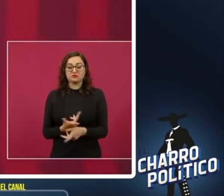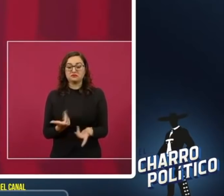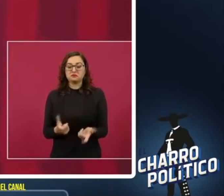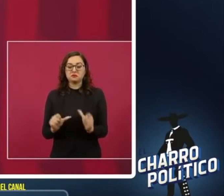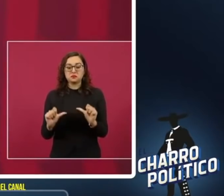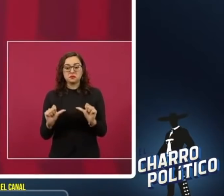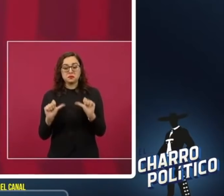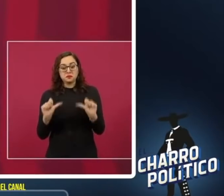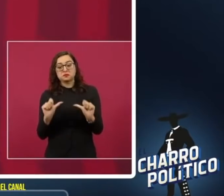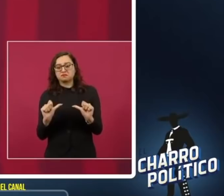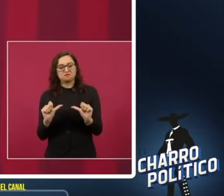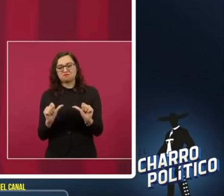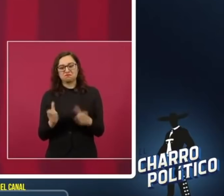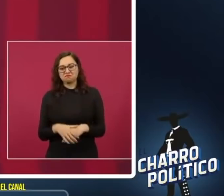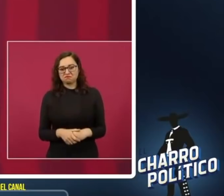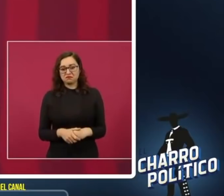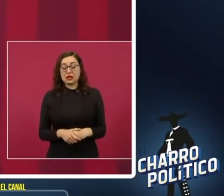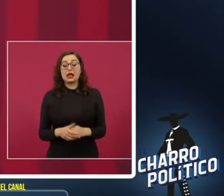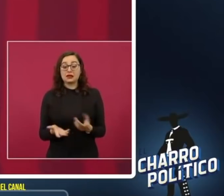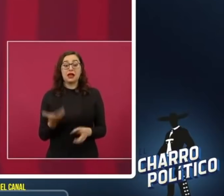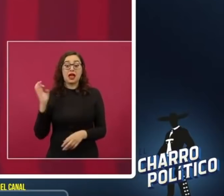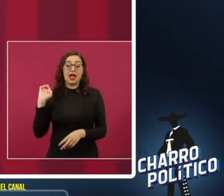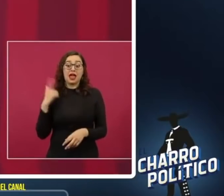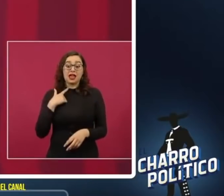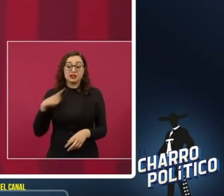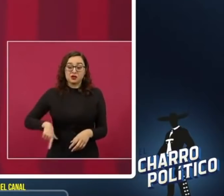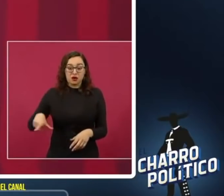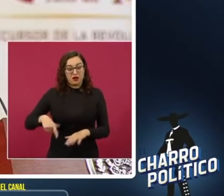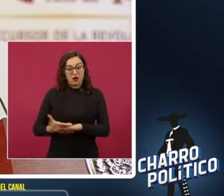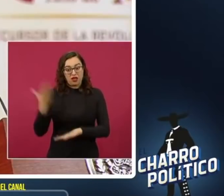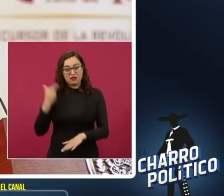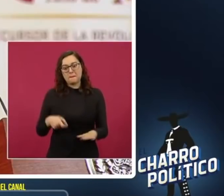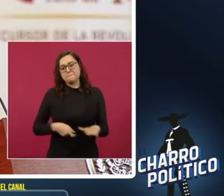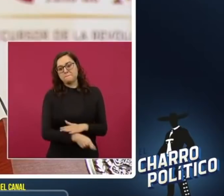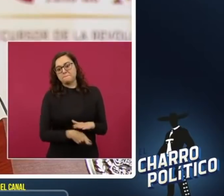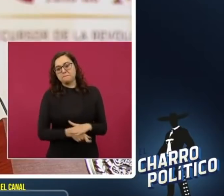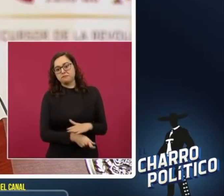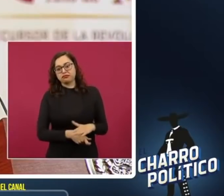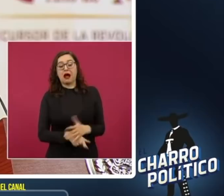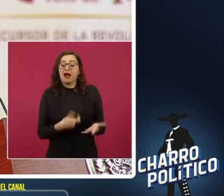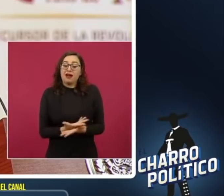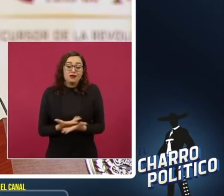dinero de publicidad como recibían antes.